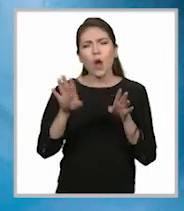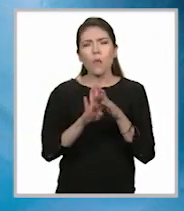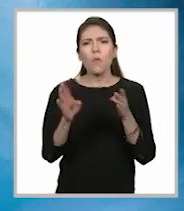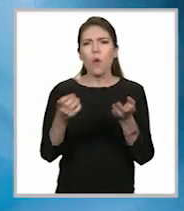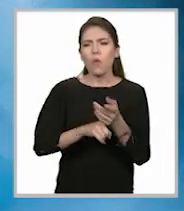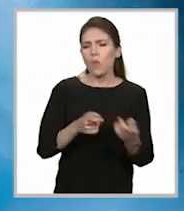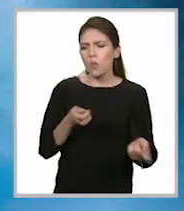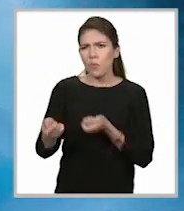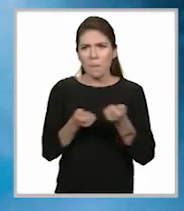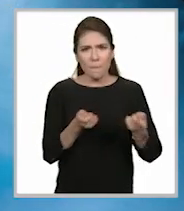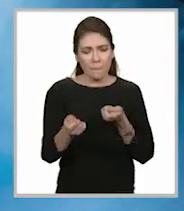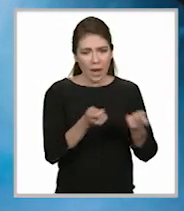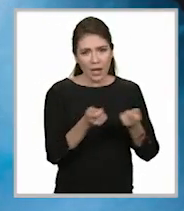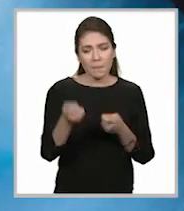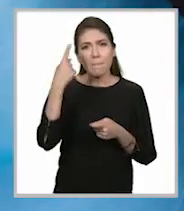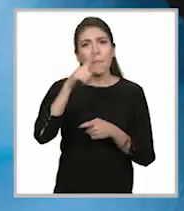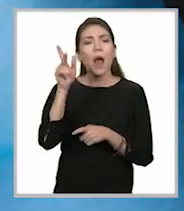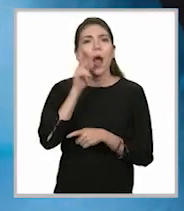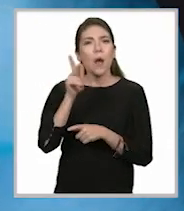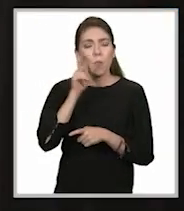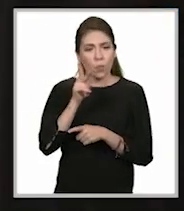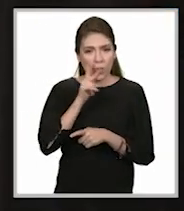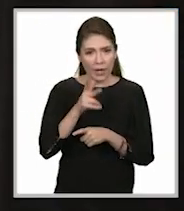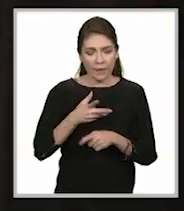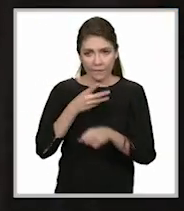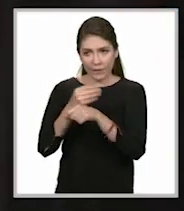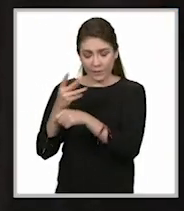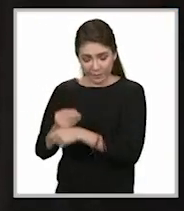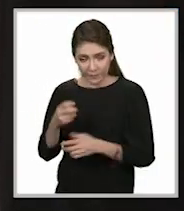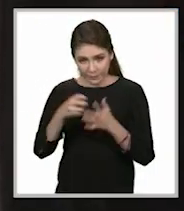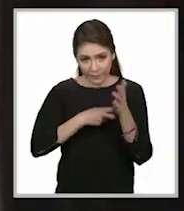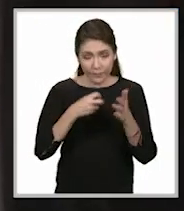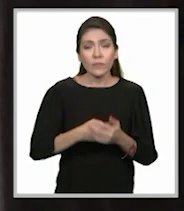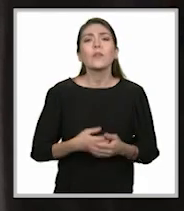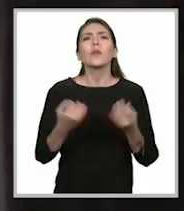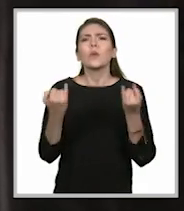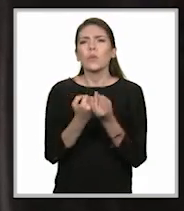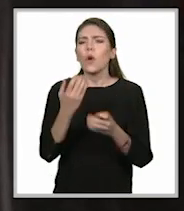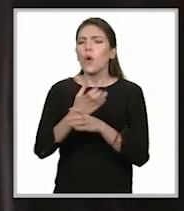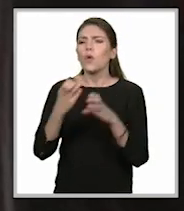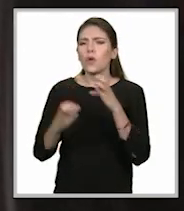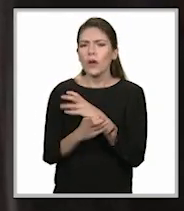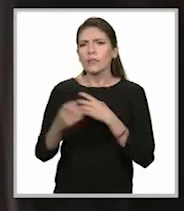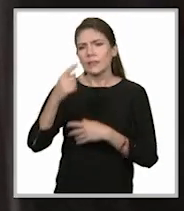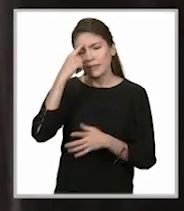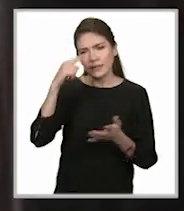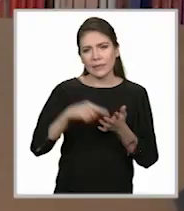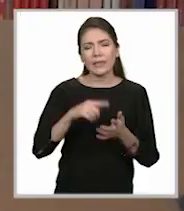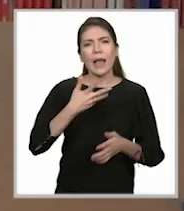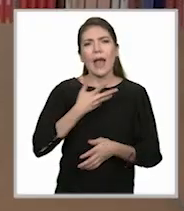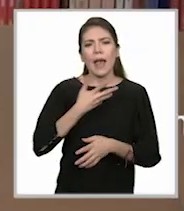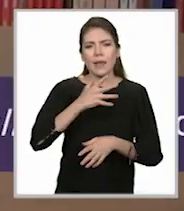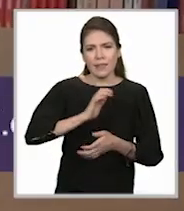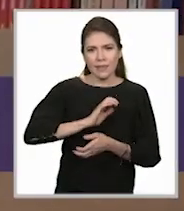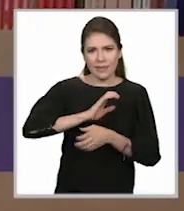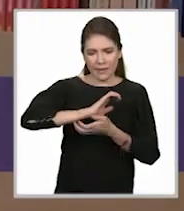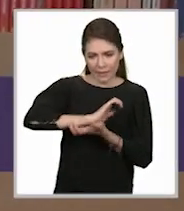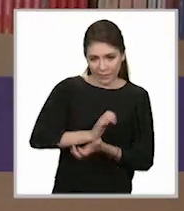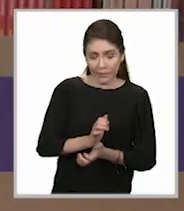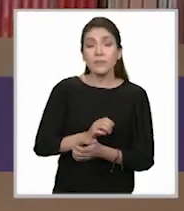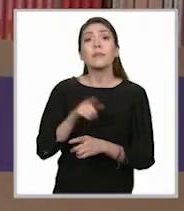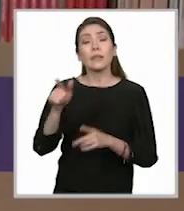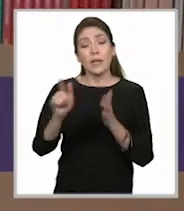para la manipulación genética de pruebas, además de los actos que son considerados discriminatorios. Consulta esta